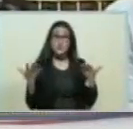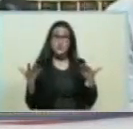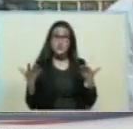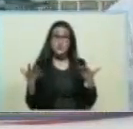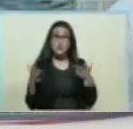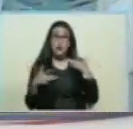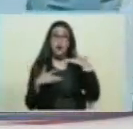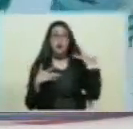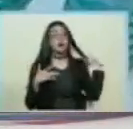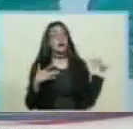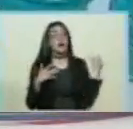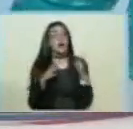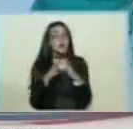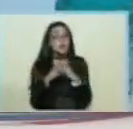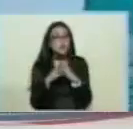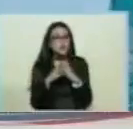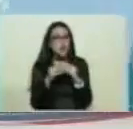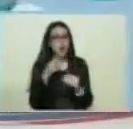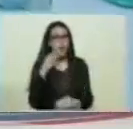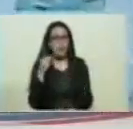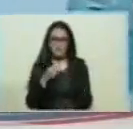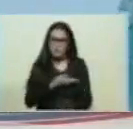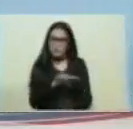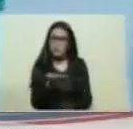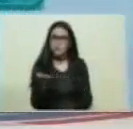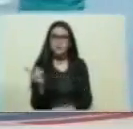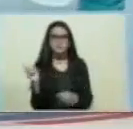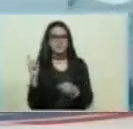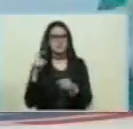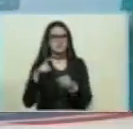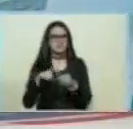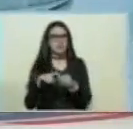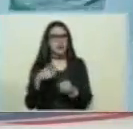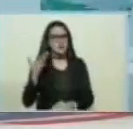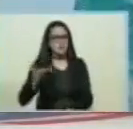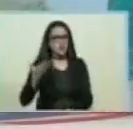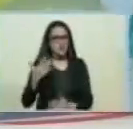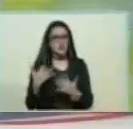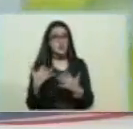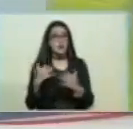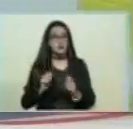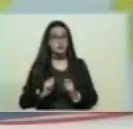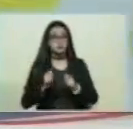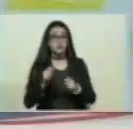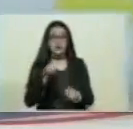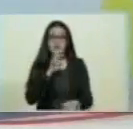de animar a toda la juventud para que se involucre en este importante beneficio que le